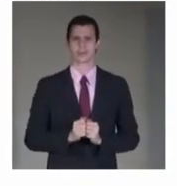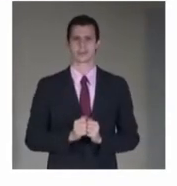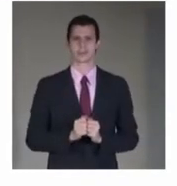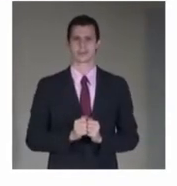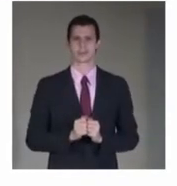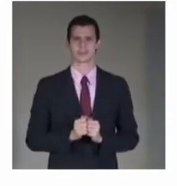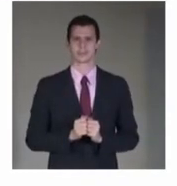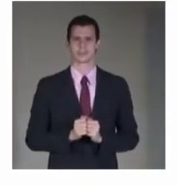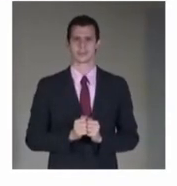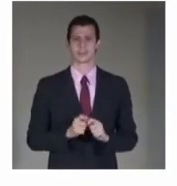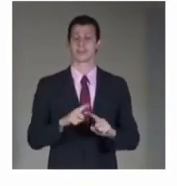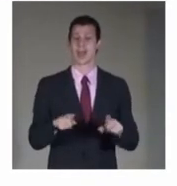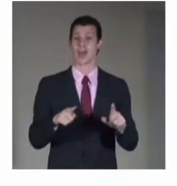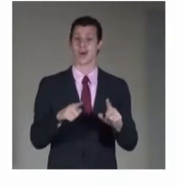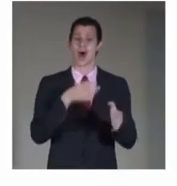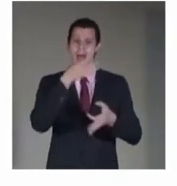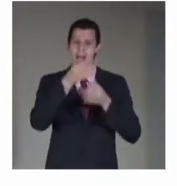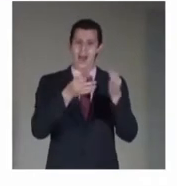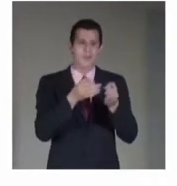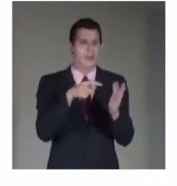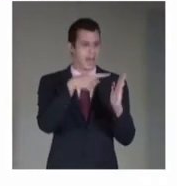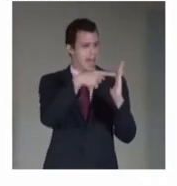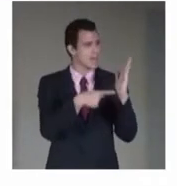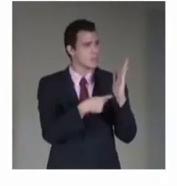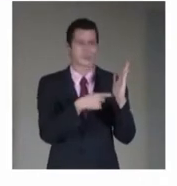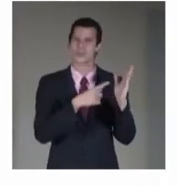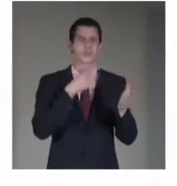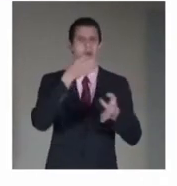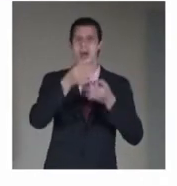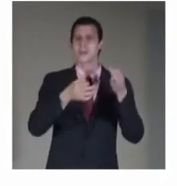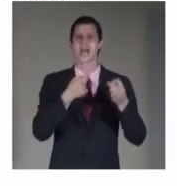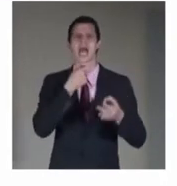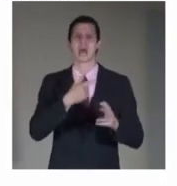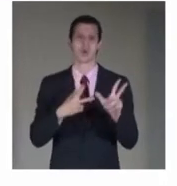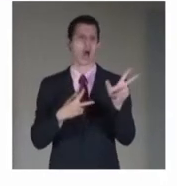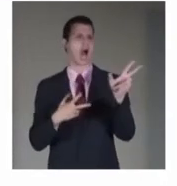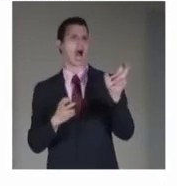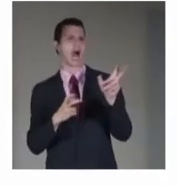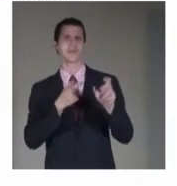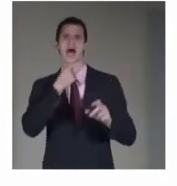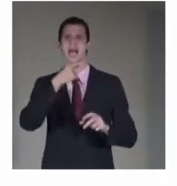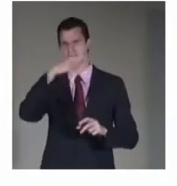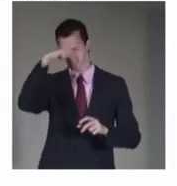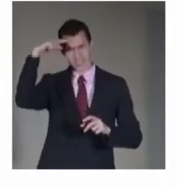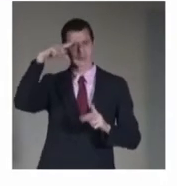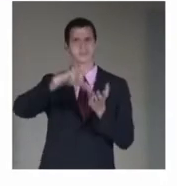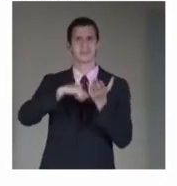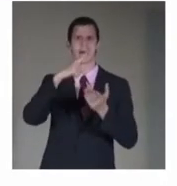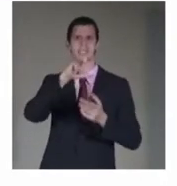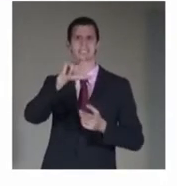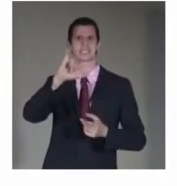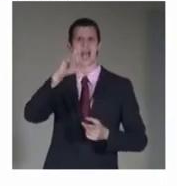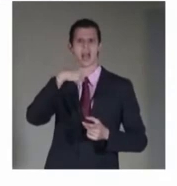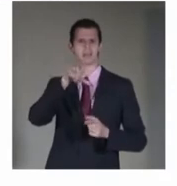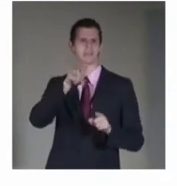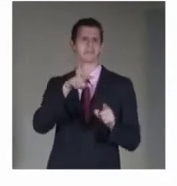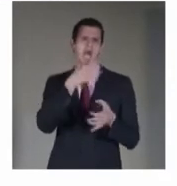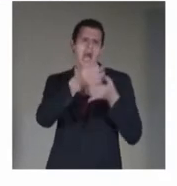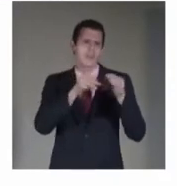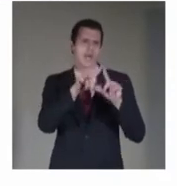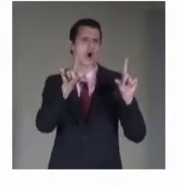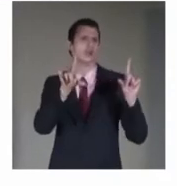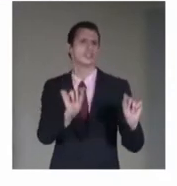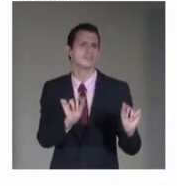exactamente qué es o no un arma espacial que es un arma espacial no lo define lo que hace muy difícil